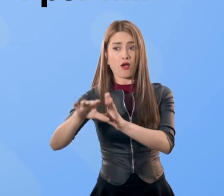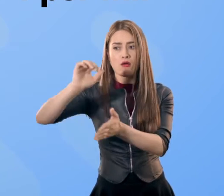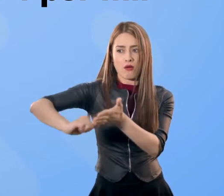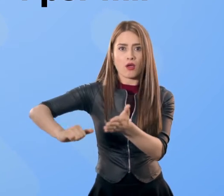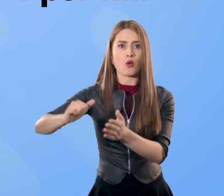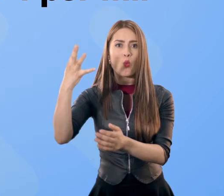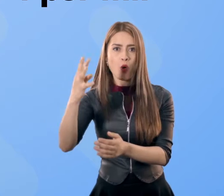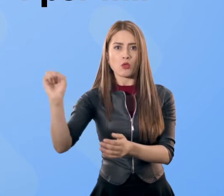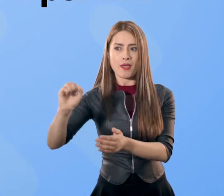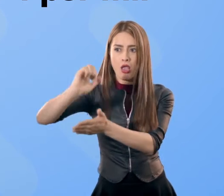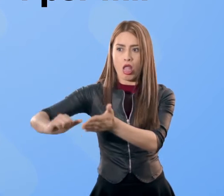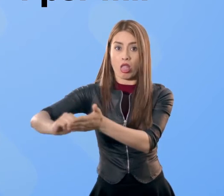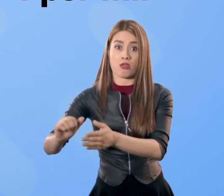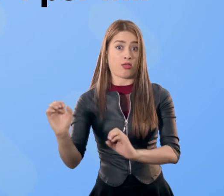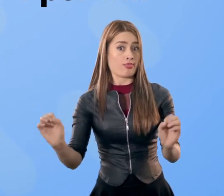financieros o 4 por mil.